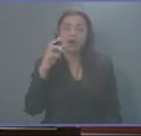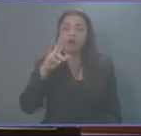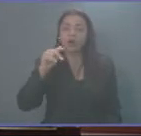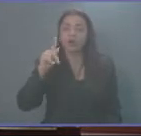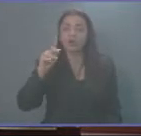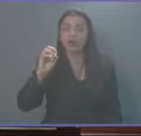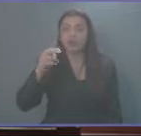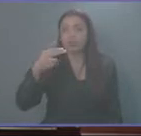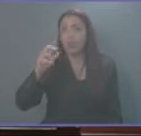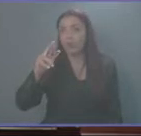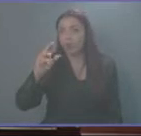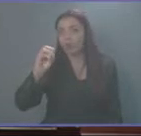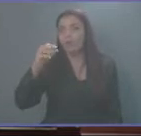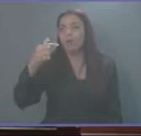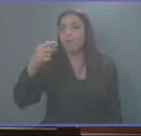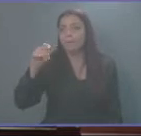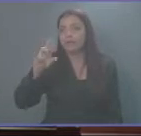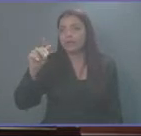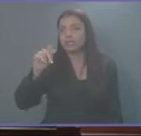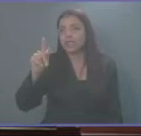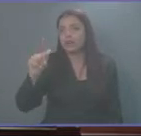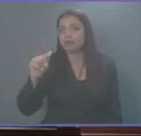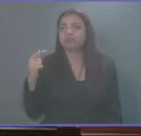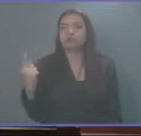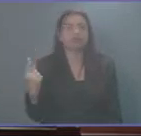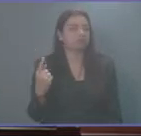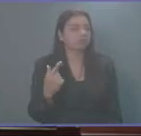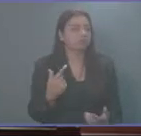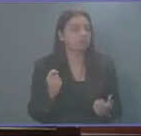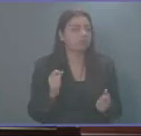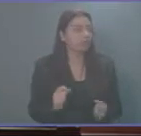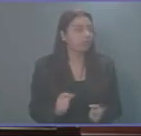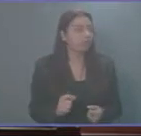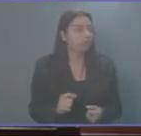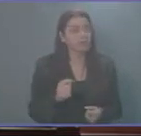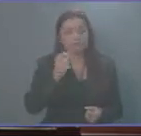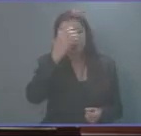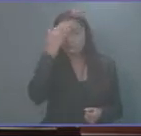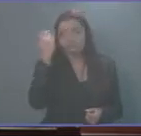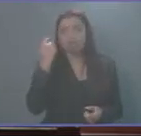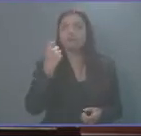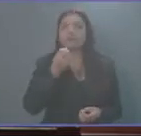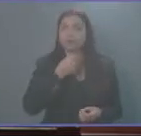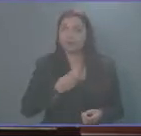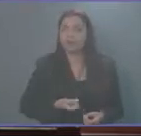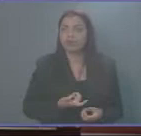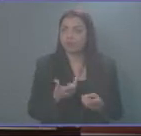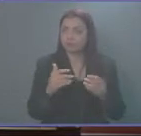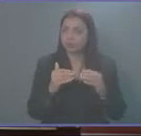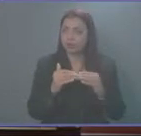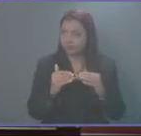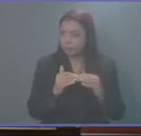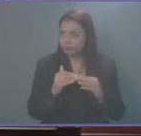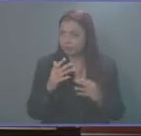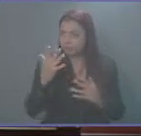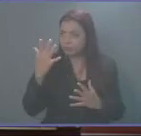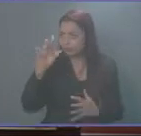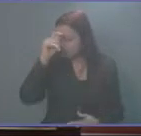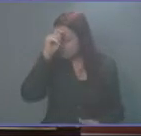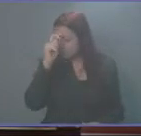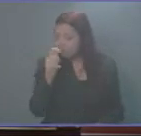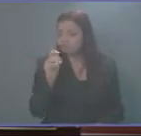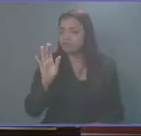Presa. No puedo terminar sin reconocer también